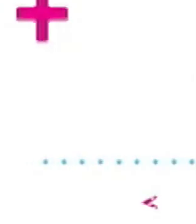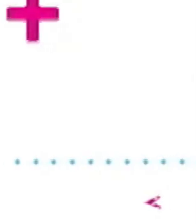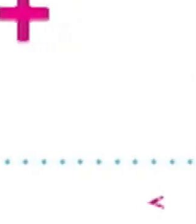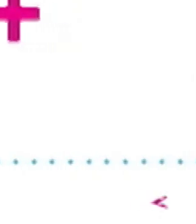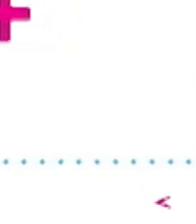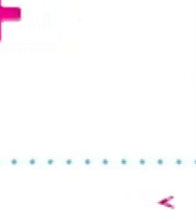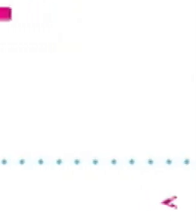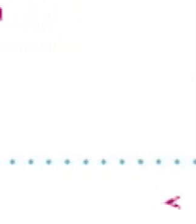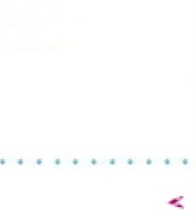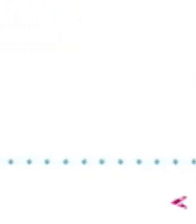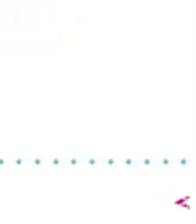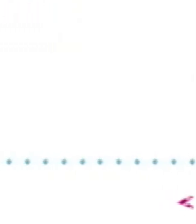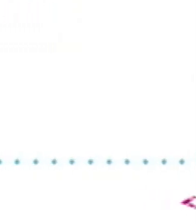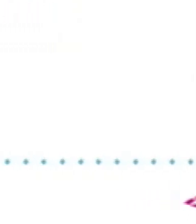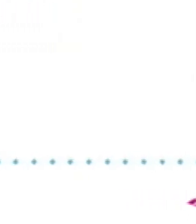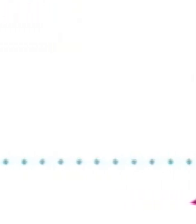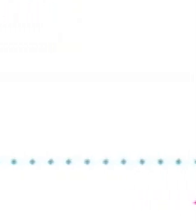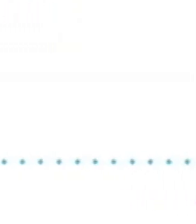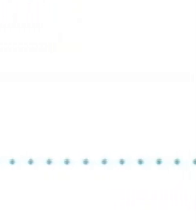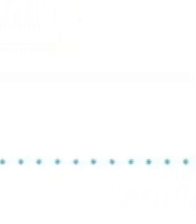Comunal.